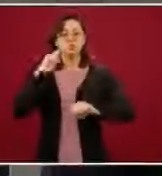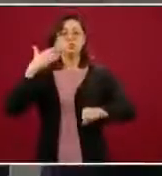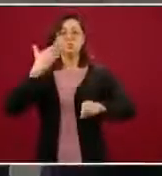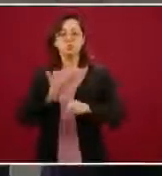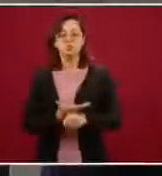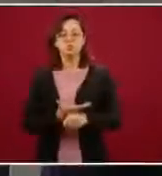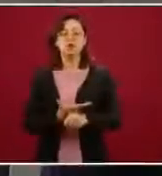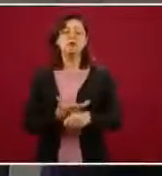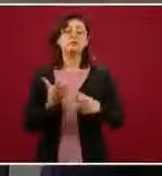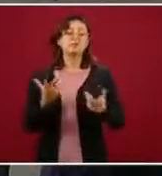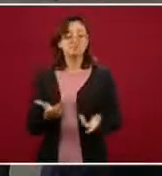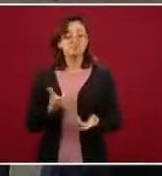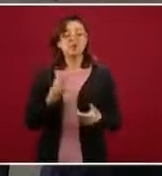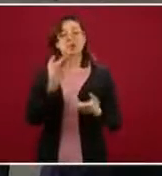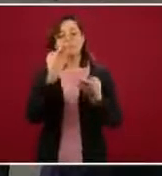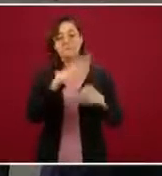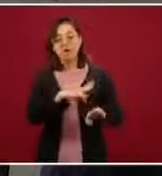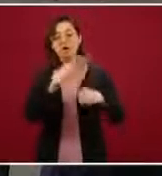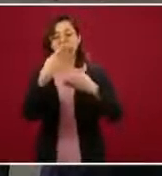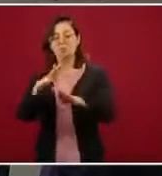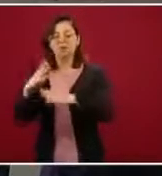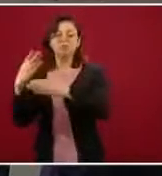caso, congelar las cuentas